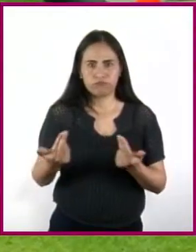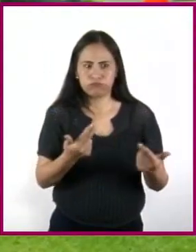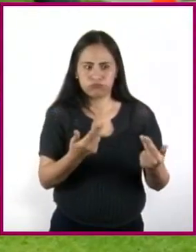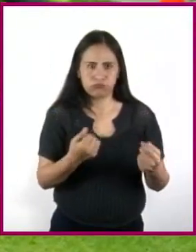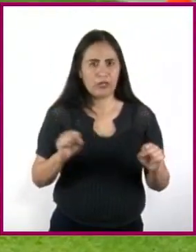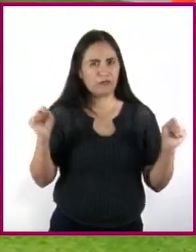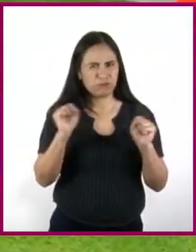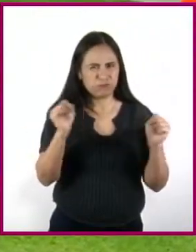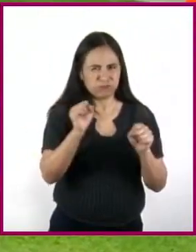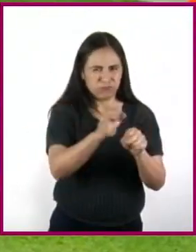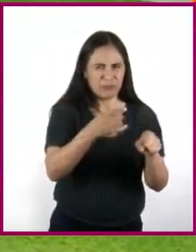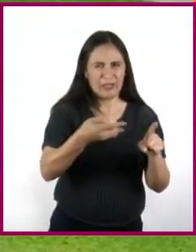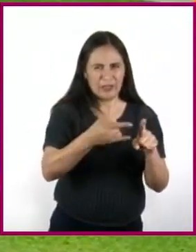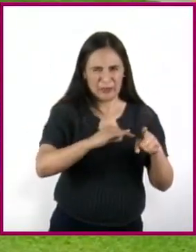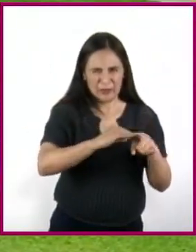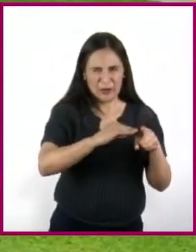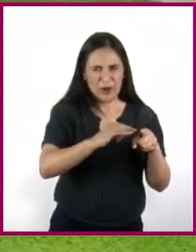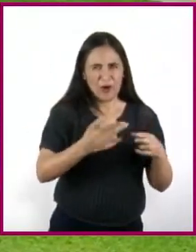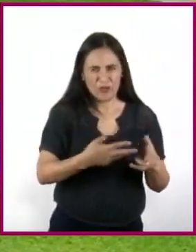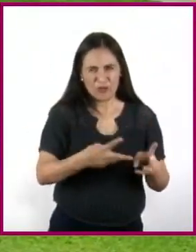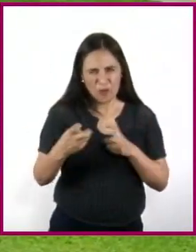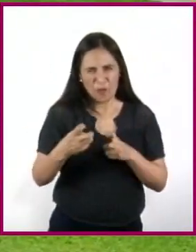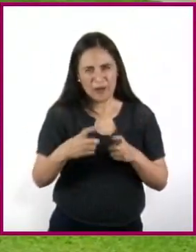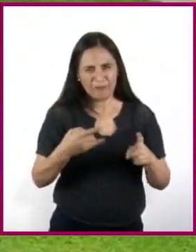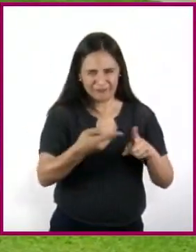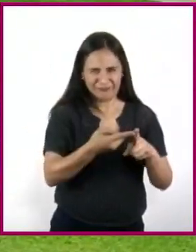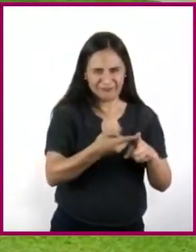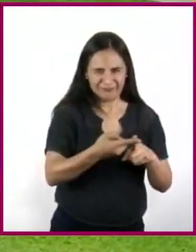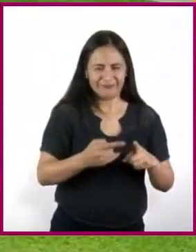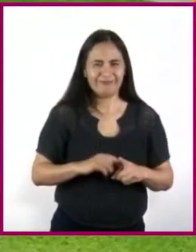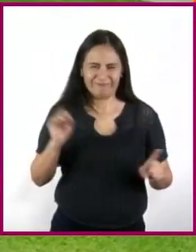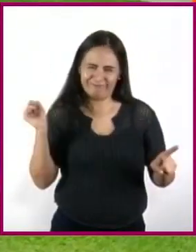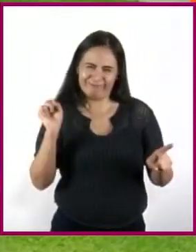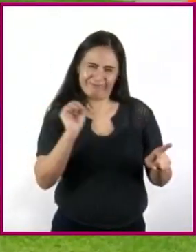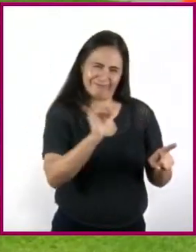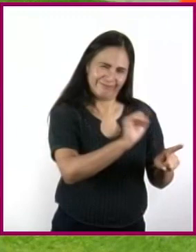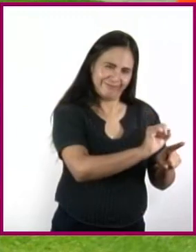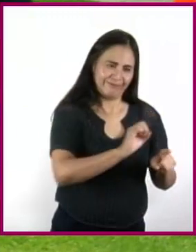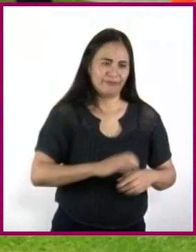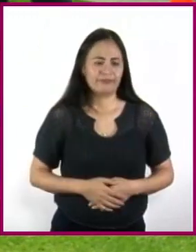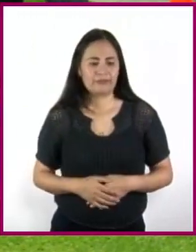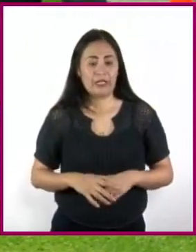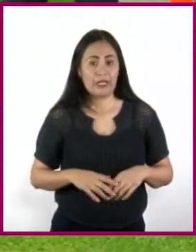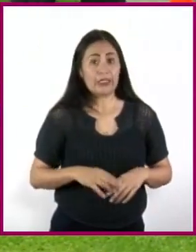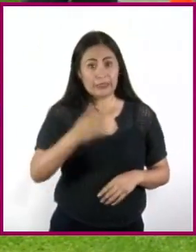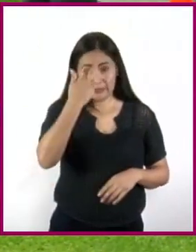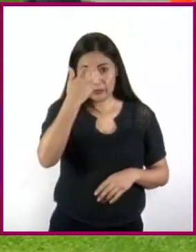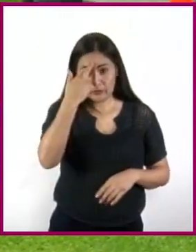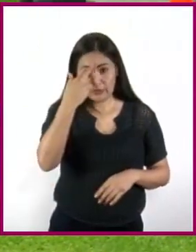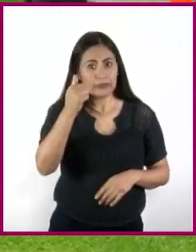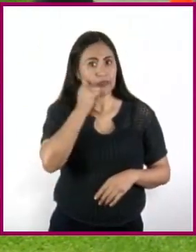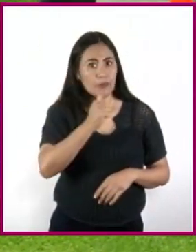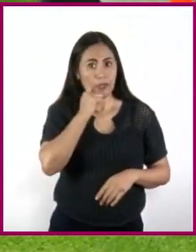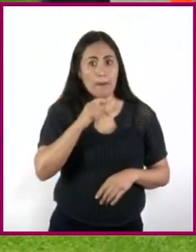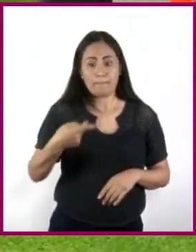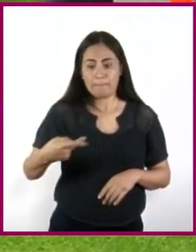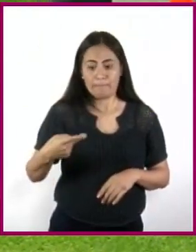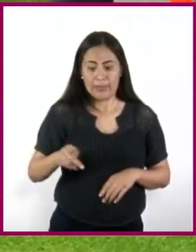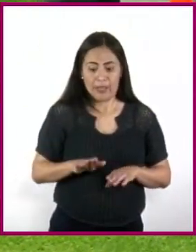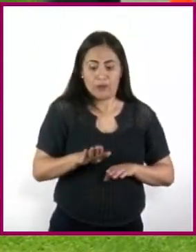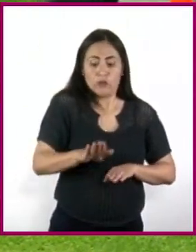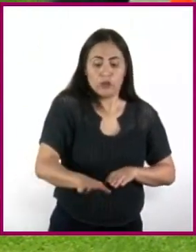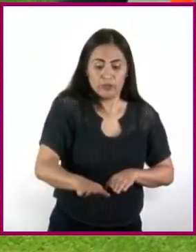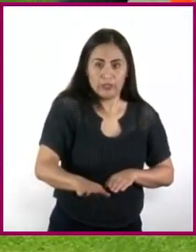base, sí, ya, muy bien. Regreso. Recuerden, nuestra posición base siempre tiene que estar un pie adelantado para poder